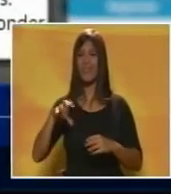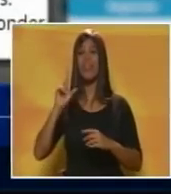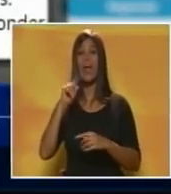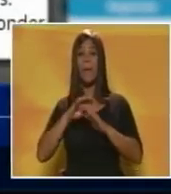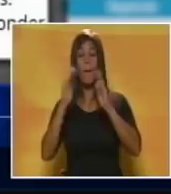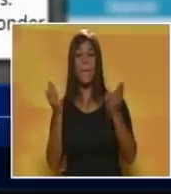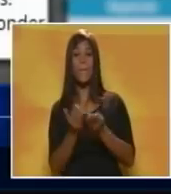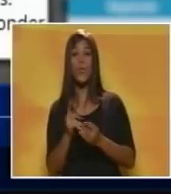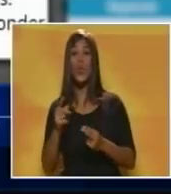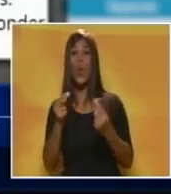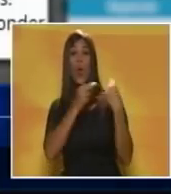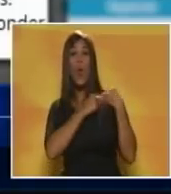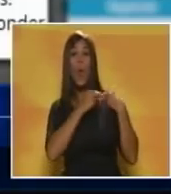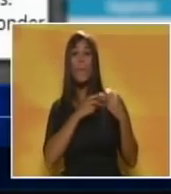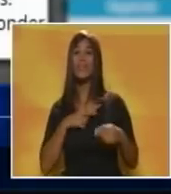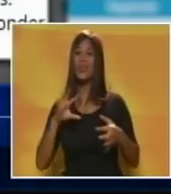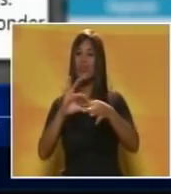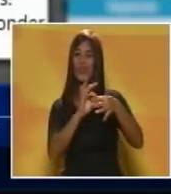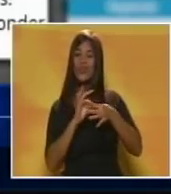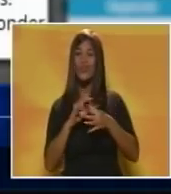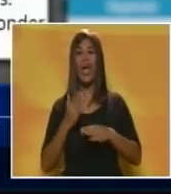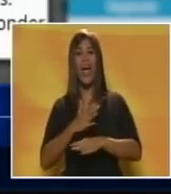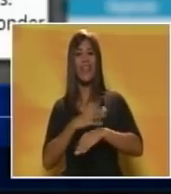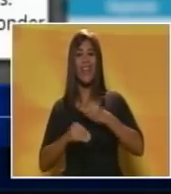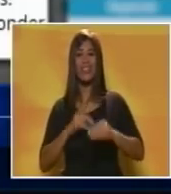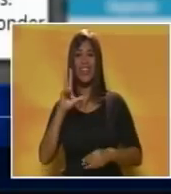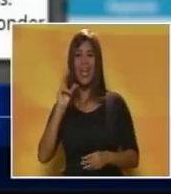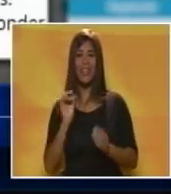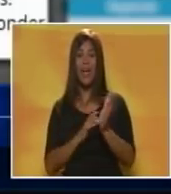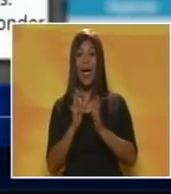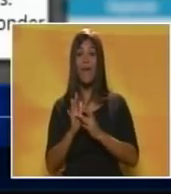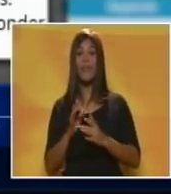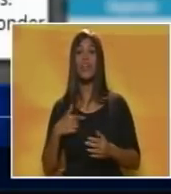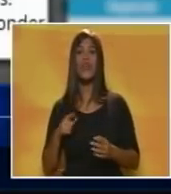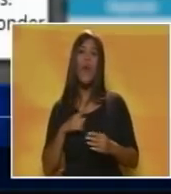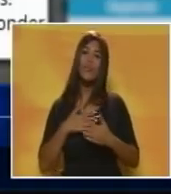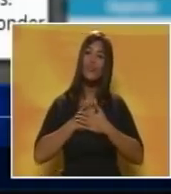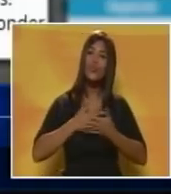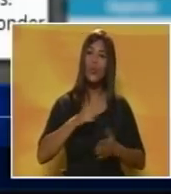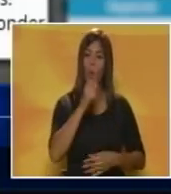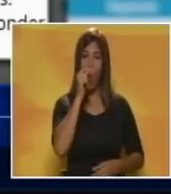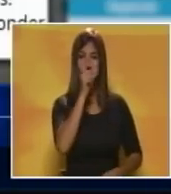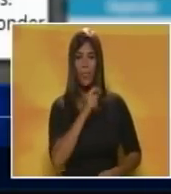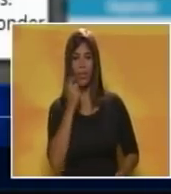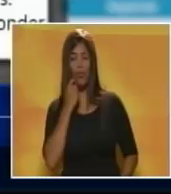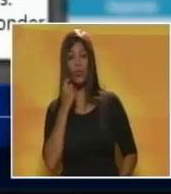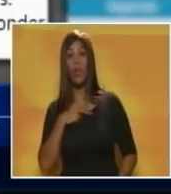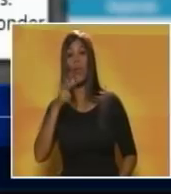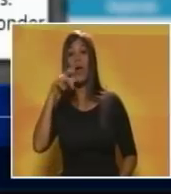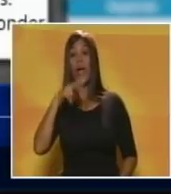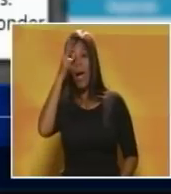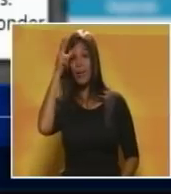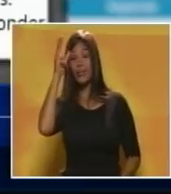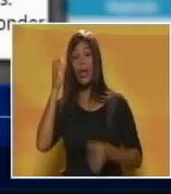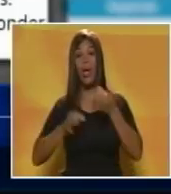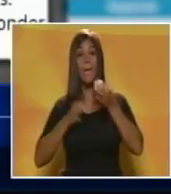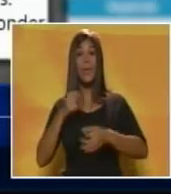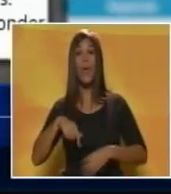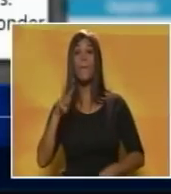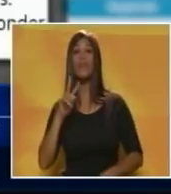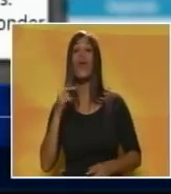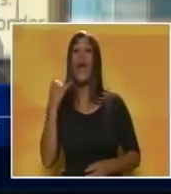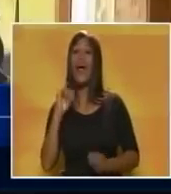cómplices de los hechos ocurridos el pasado 30 de abril, al solidarizarse con Zambrano. El canciller indicó que en Venezuela hay una